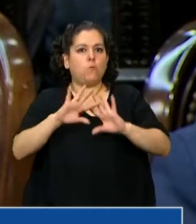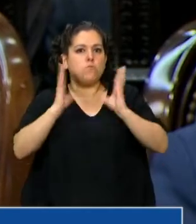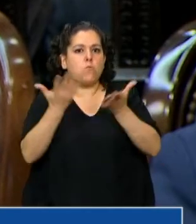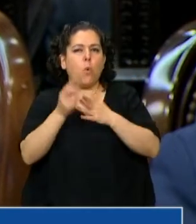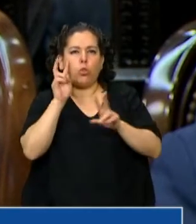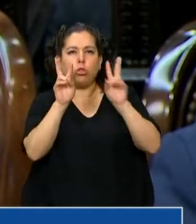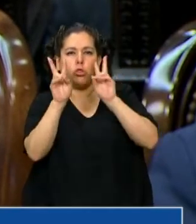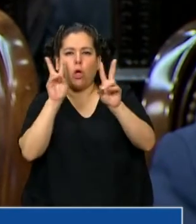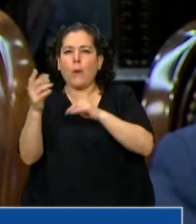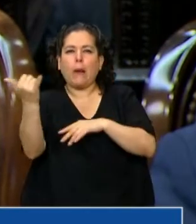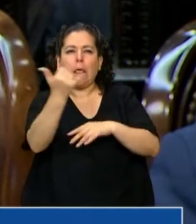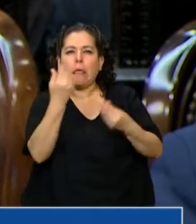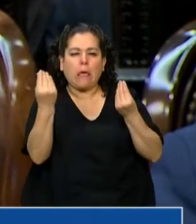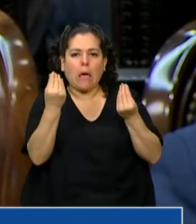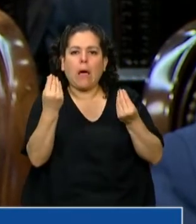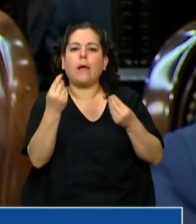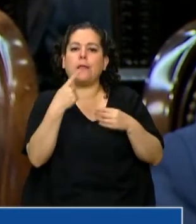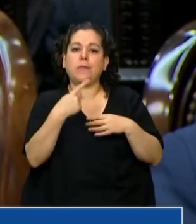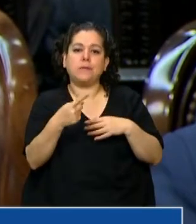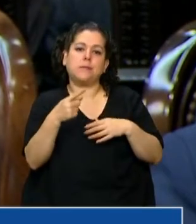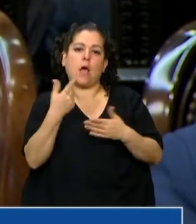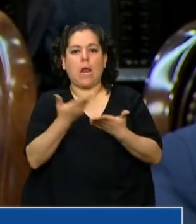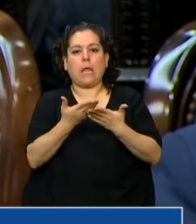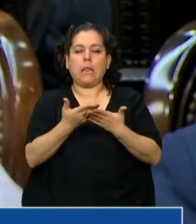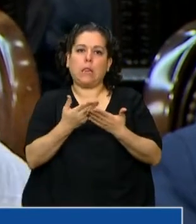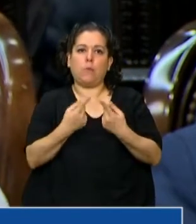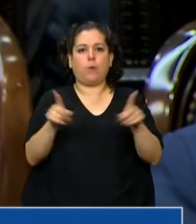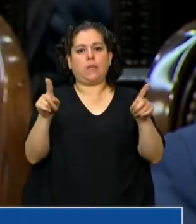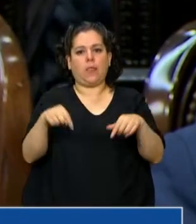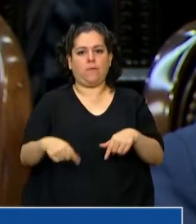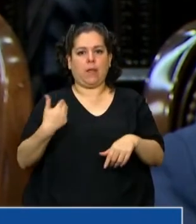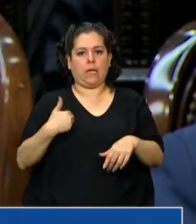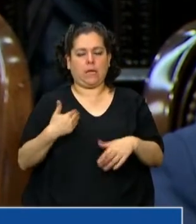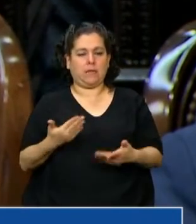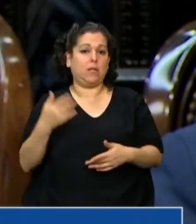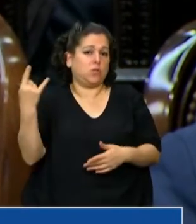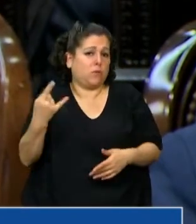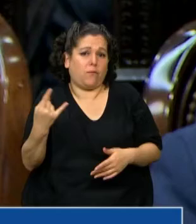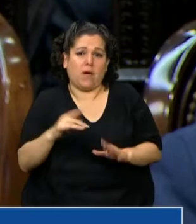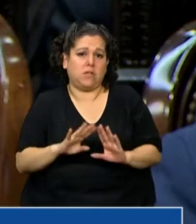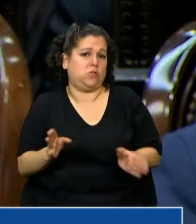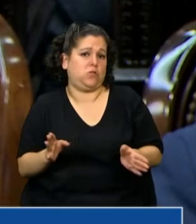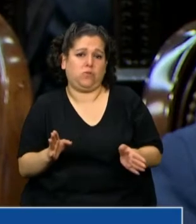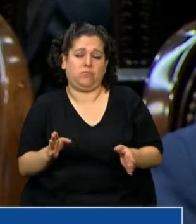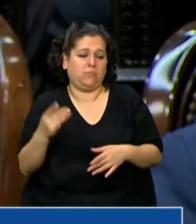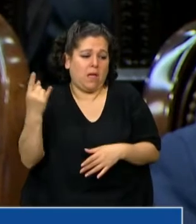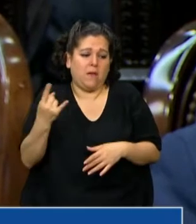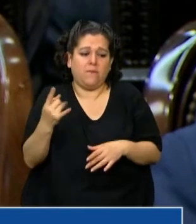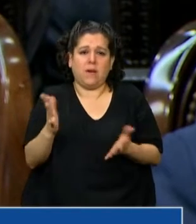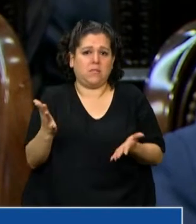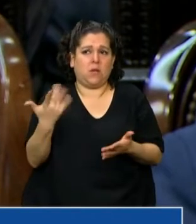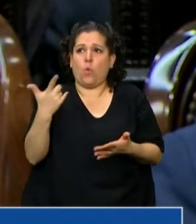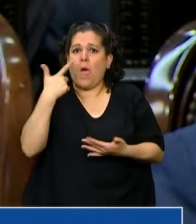que supuestamente dicen admirar, proponen en Argentina exactamente lo contrario. Entonces, es absolutamente falso, no resiste el